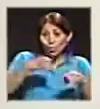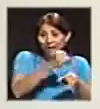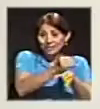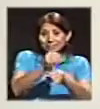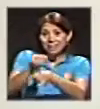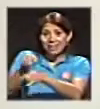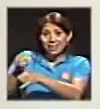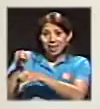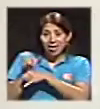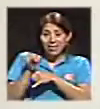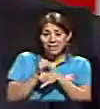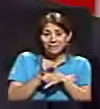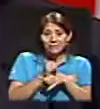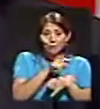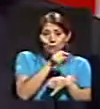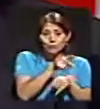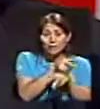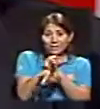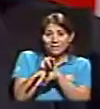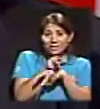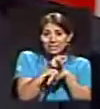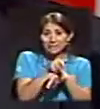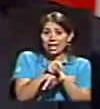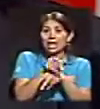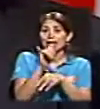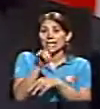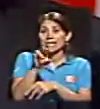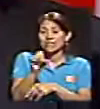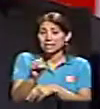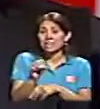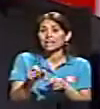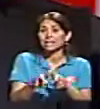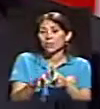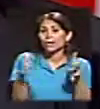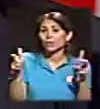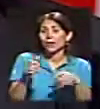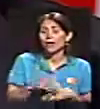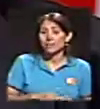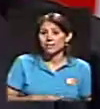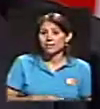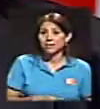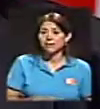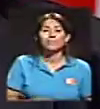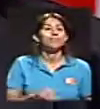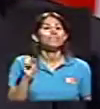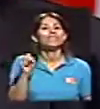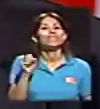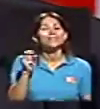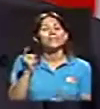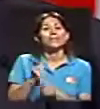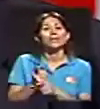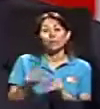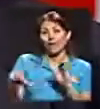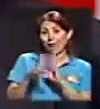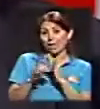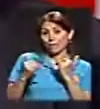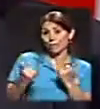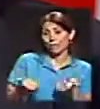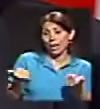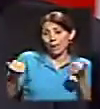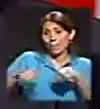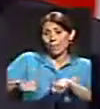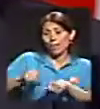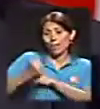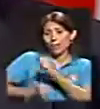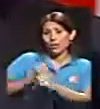por usted, esta es la más grande. Sí, así es. A ver, la ley vigente que se aprobó en el